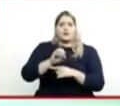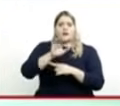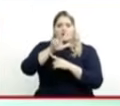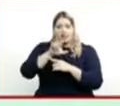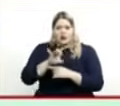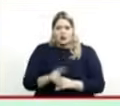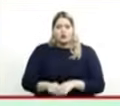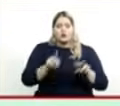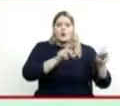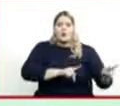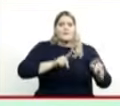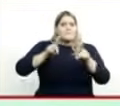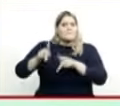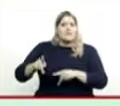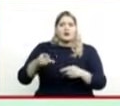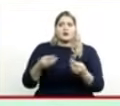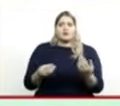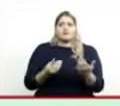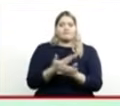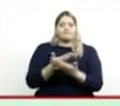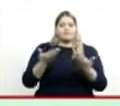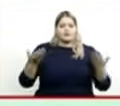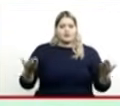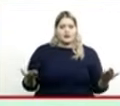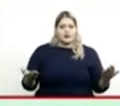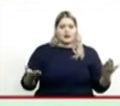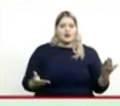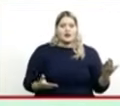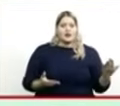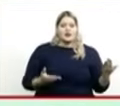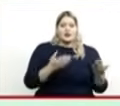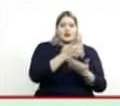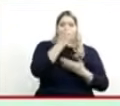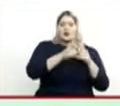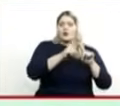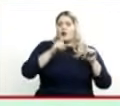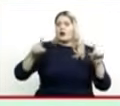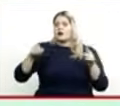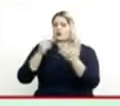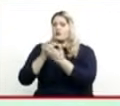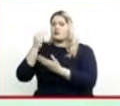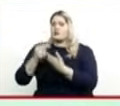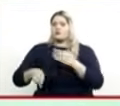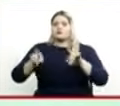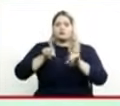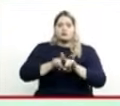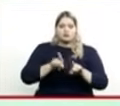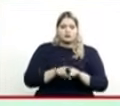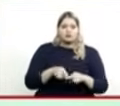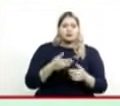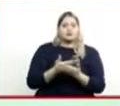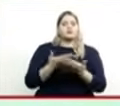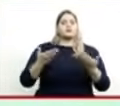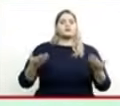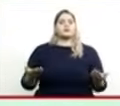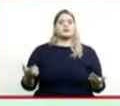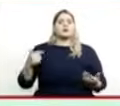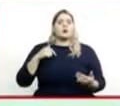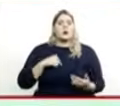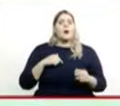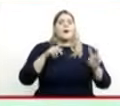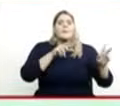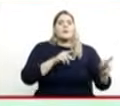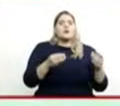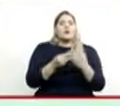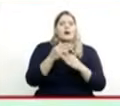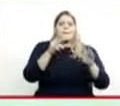350.738 personas de enero a noviembre. Recientemente instruí una presencia efectiva de